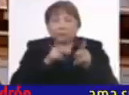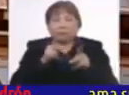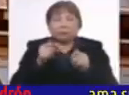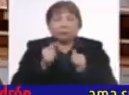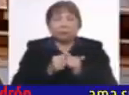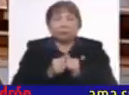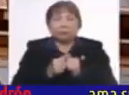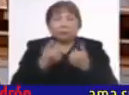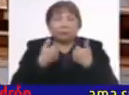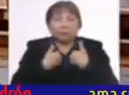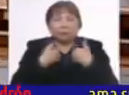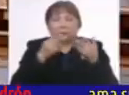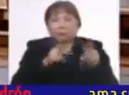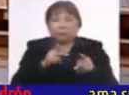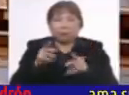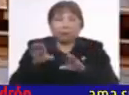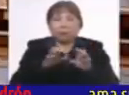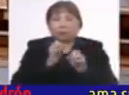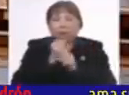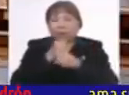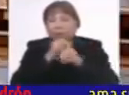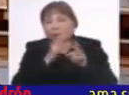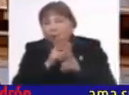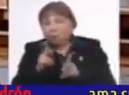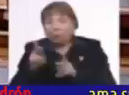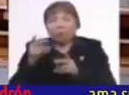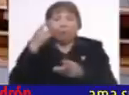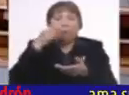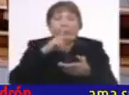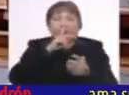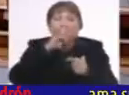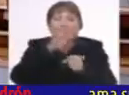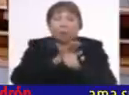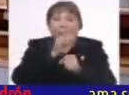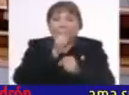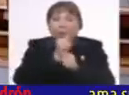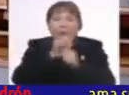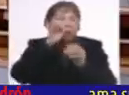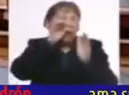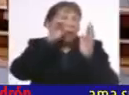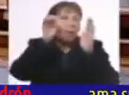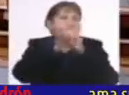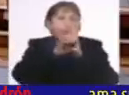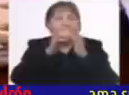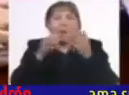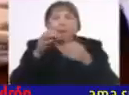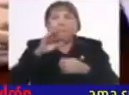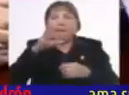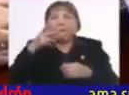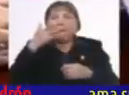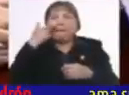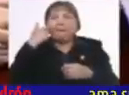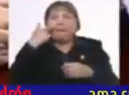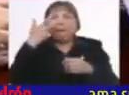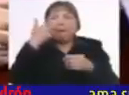aunque tendría un plan o armaría un plan para cumplir con el trabajo por ejemplo en esta en el caso de los prófugos